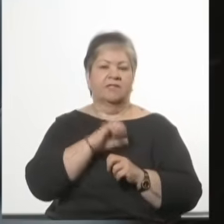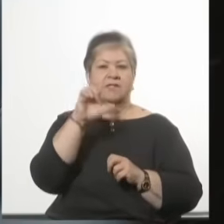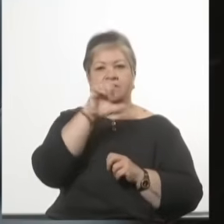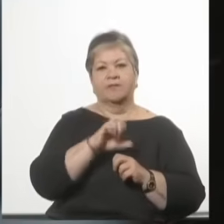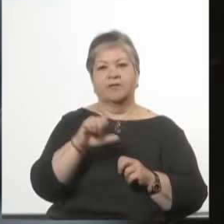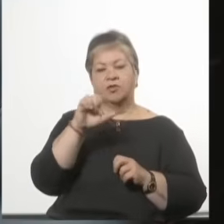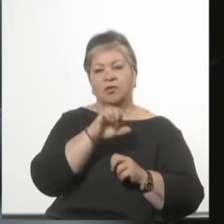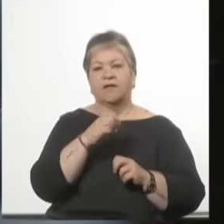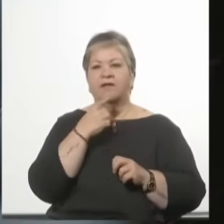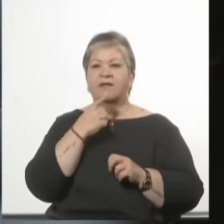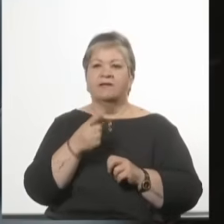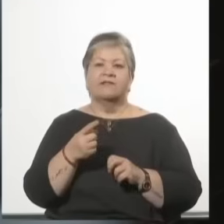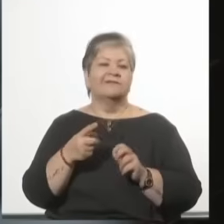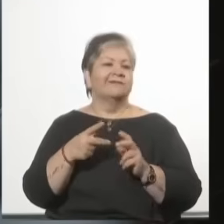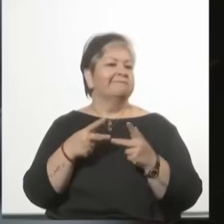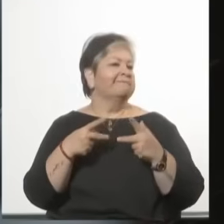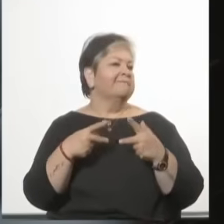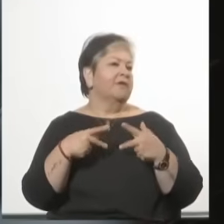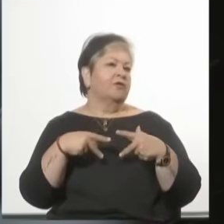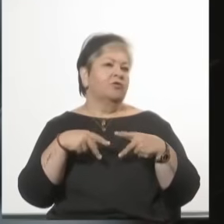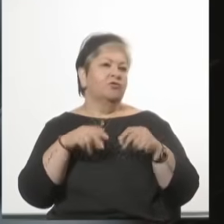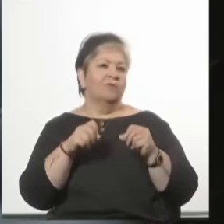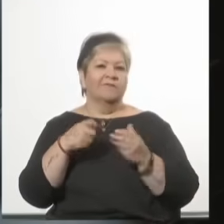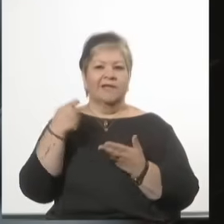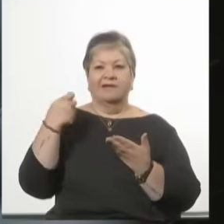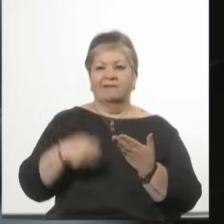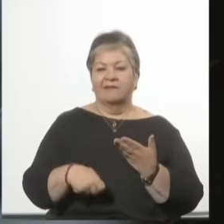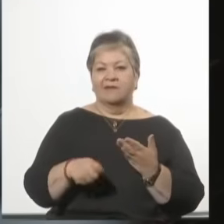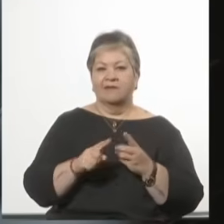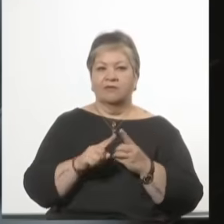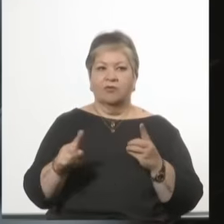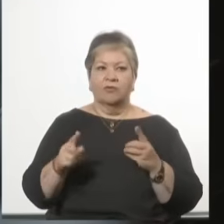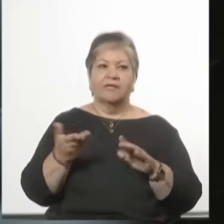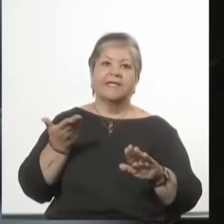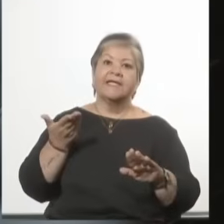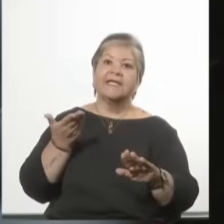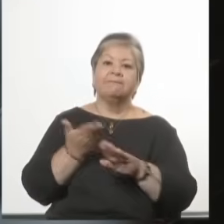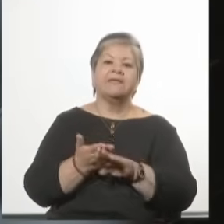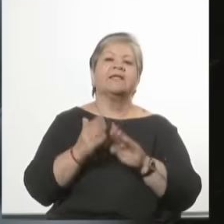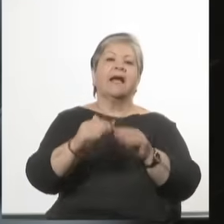Habitat de otorgar la garantía correspondiente y solicita un